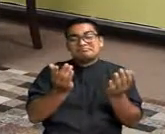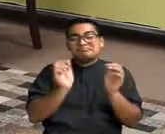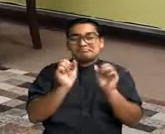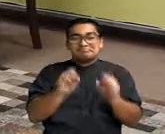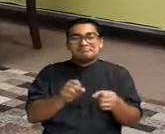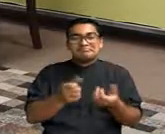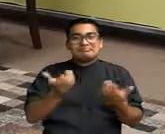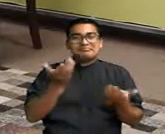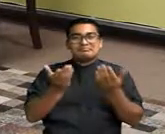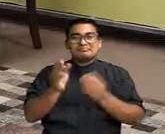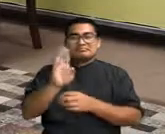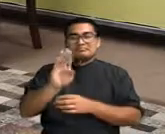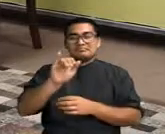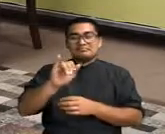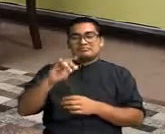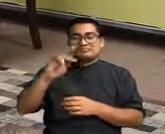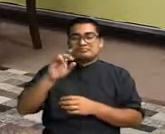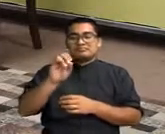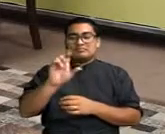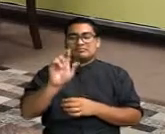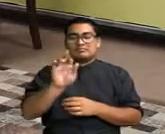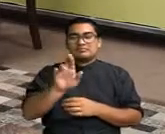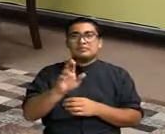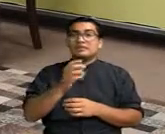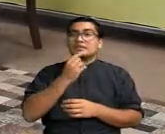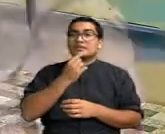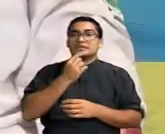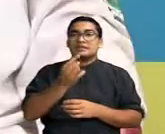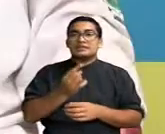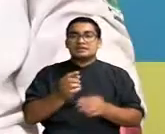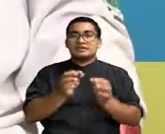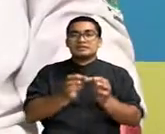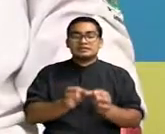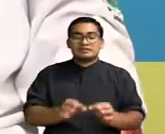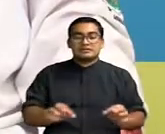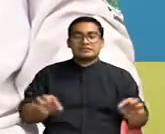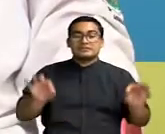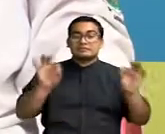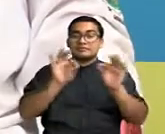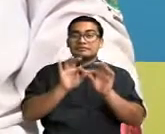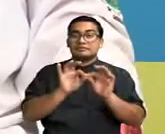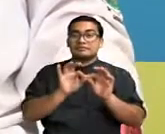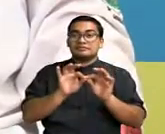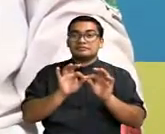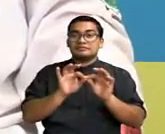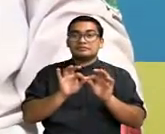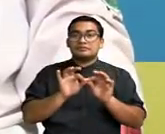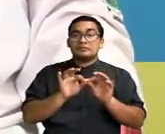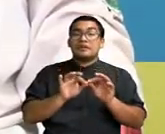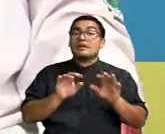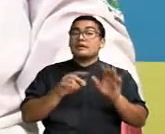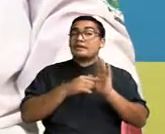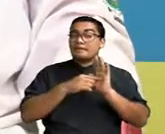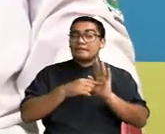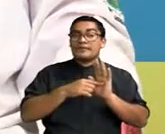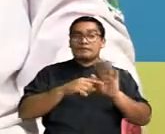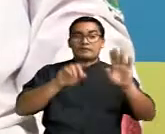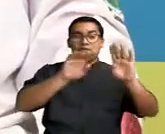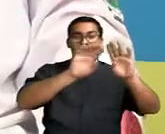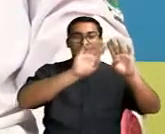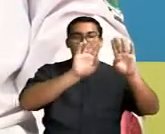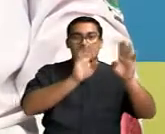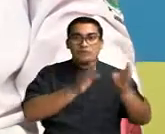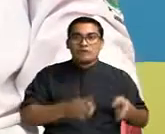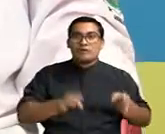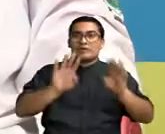Exactamente. Importante lo que le quería decir en relación a esto es también en las mujeres, usted mencionaba,